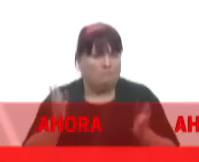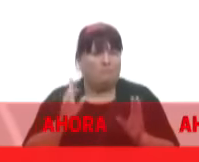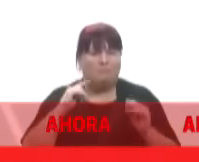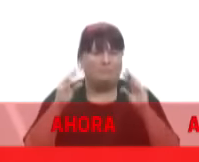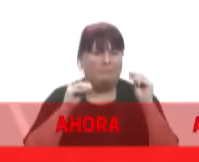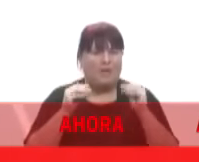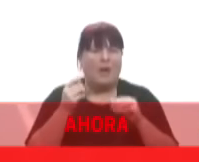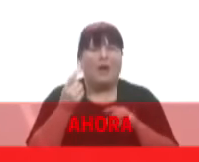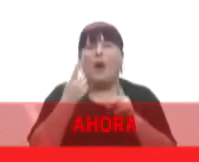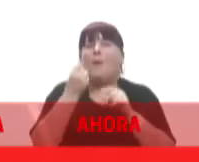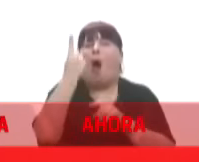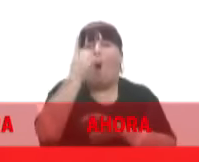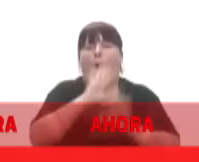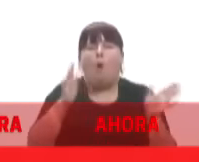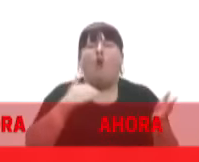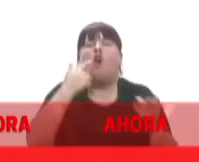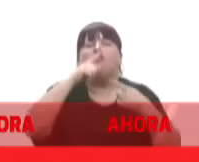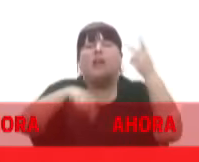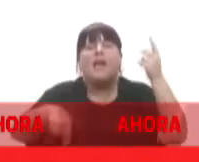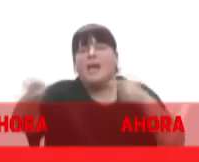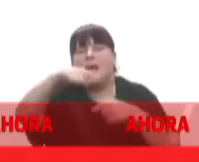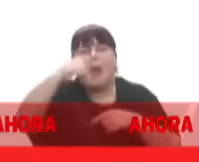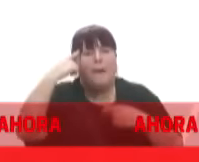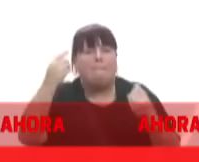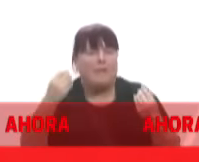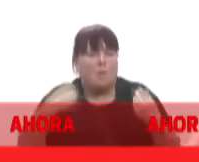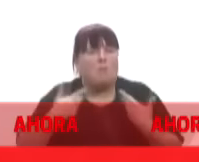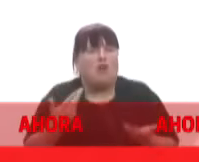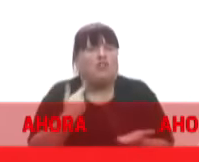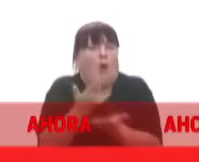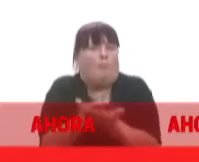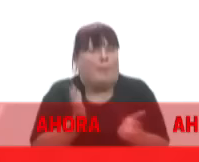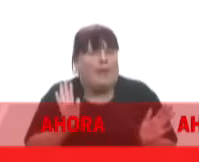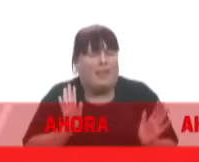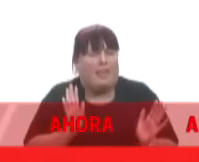supuesto que no. Vale uno, y no sabemos los demás qué piensan de esto. Por eso emocioné.